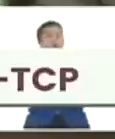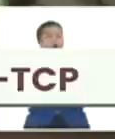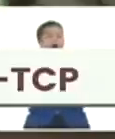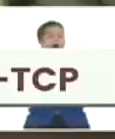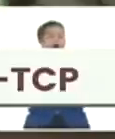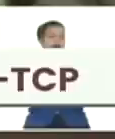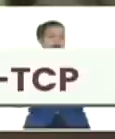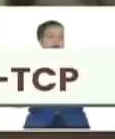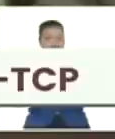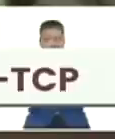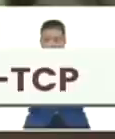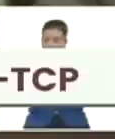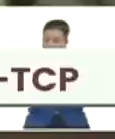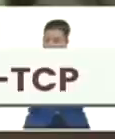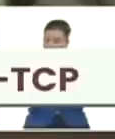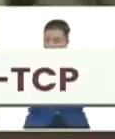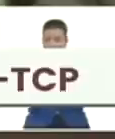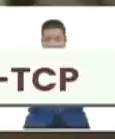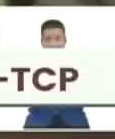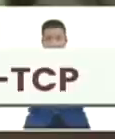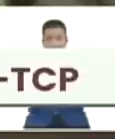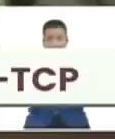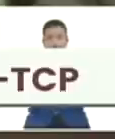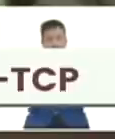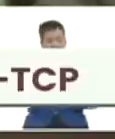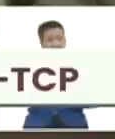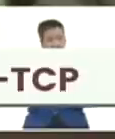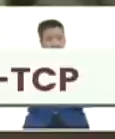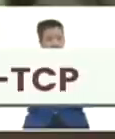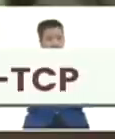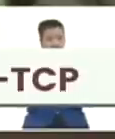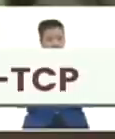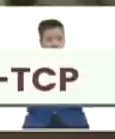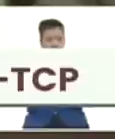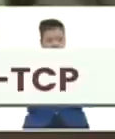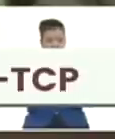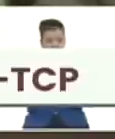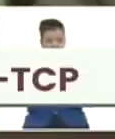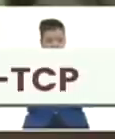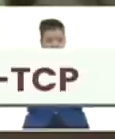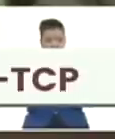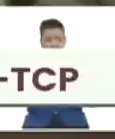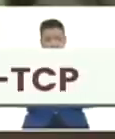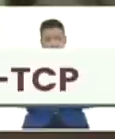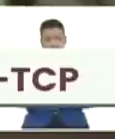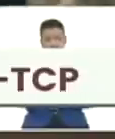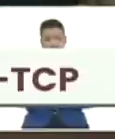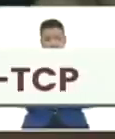And speak respectfully. Y respetuosa. No.